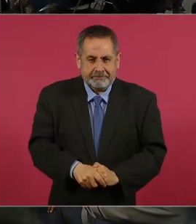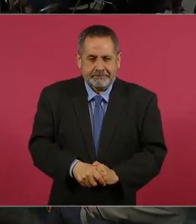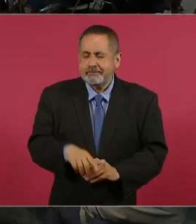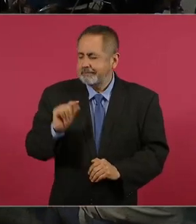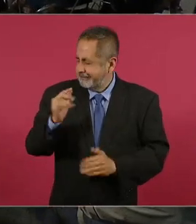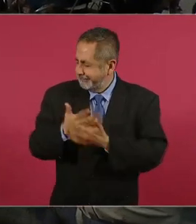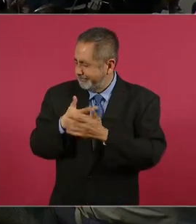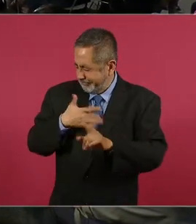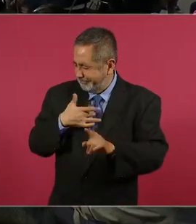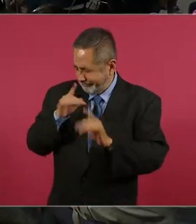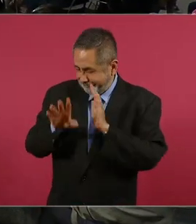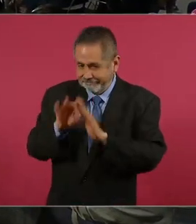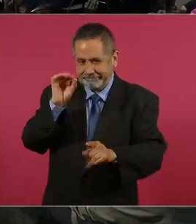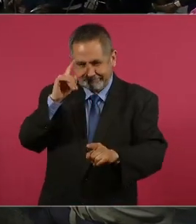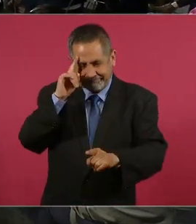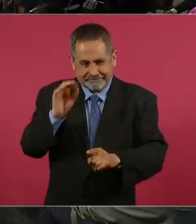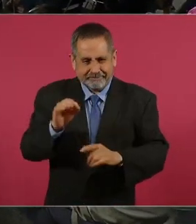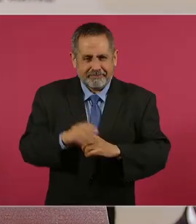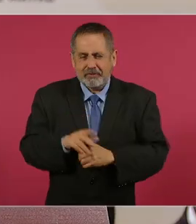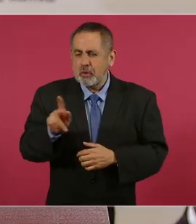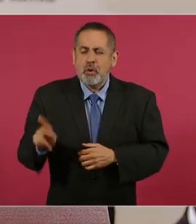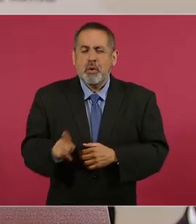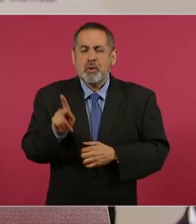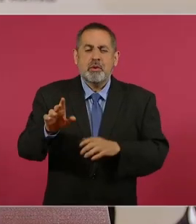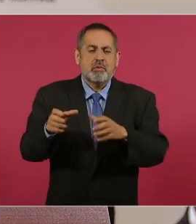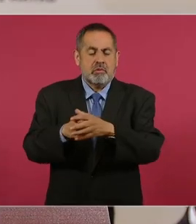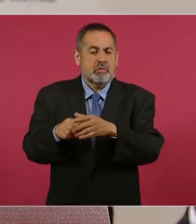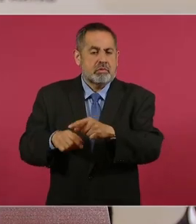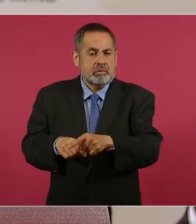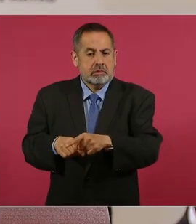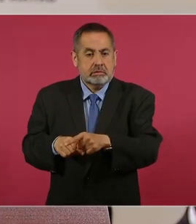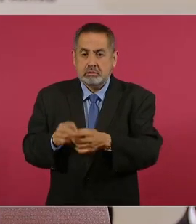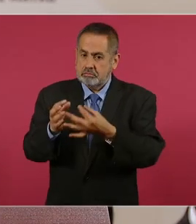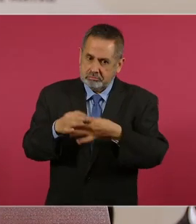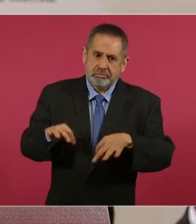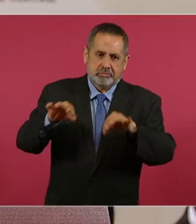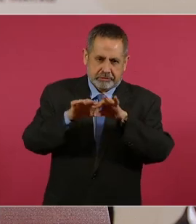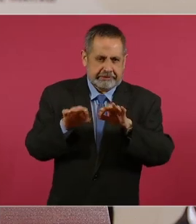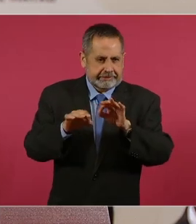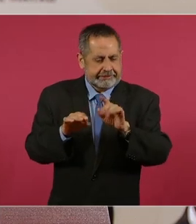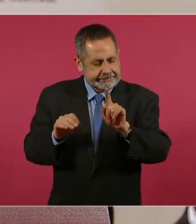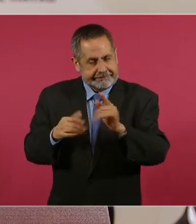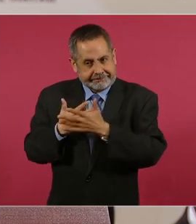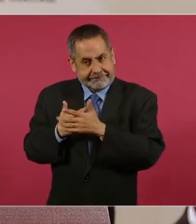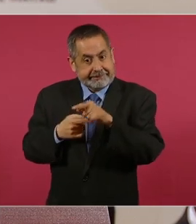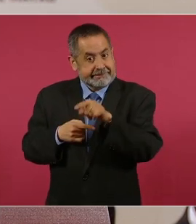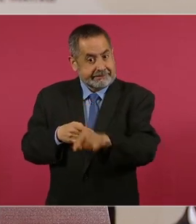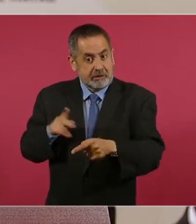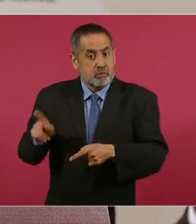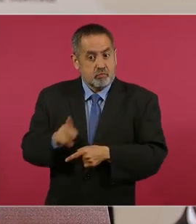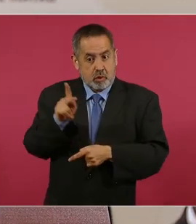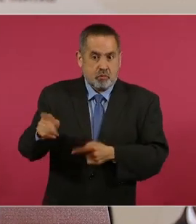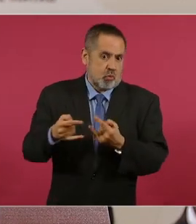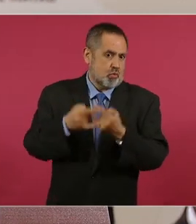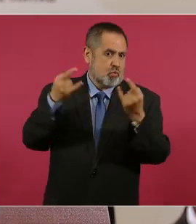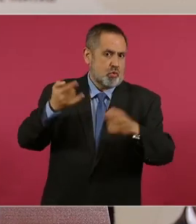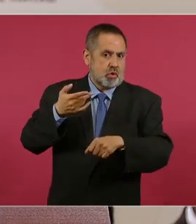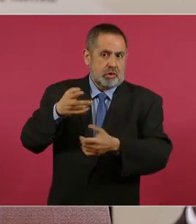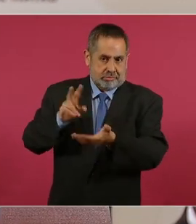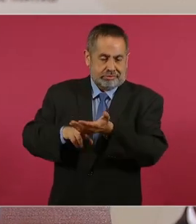Ahorita vemos. Es un pueblo, por eso vale la pena esperar, porque es un pueblo